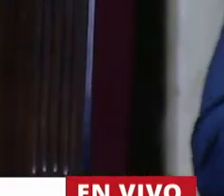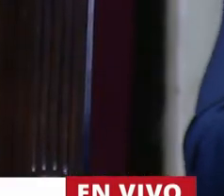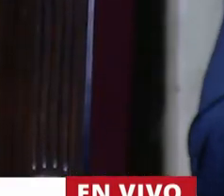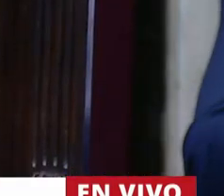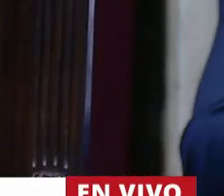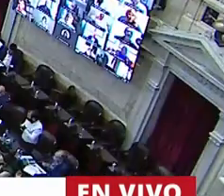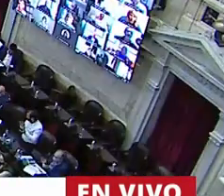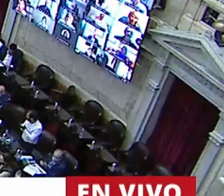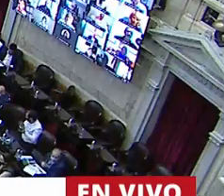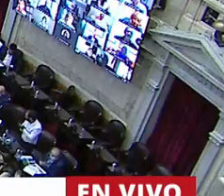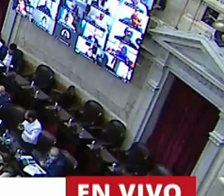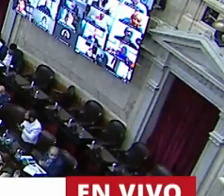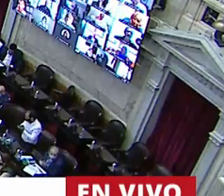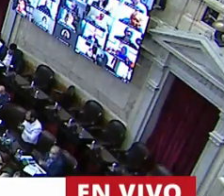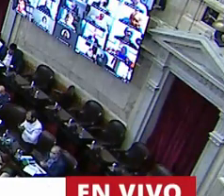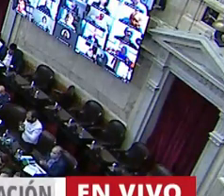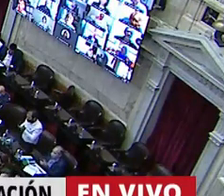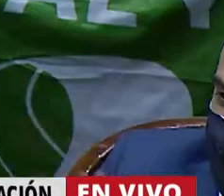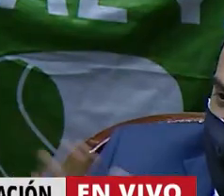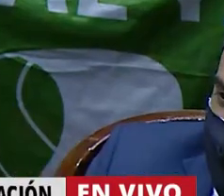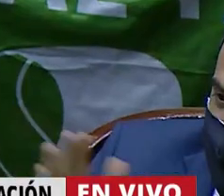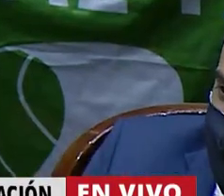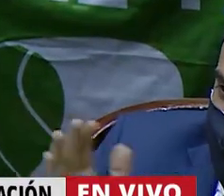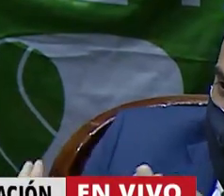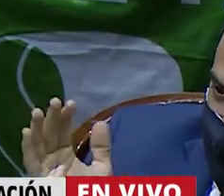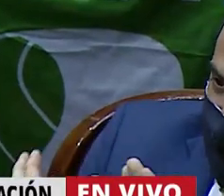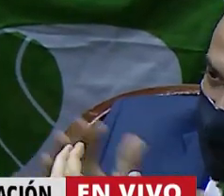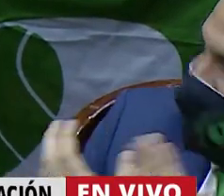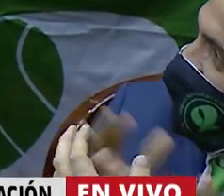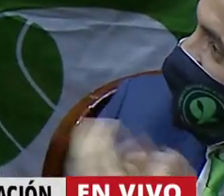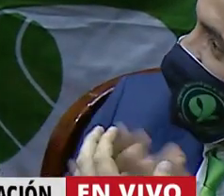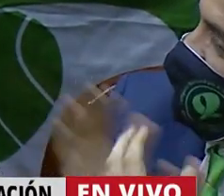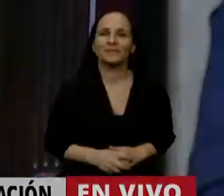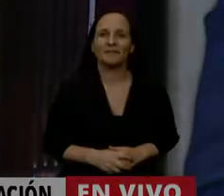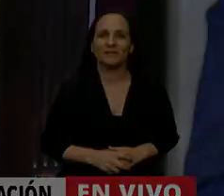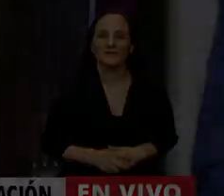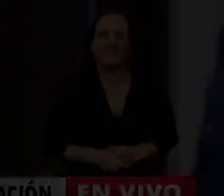Gracias, diputada Gabriela Cerruti.